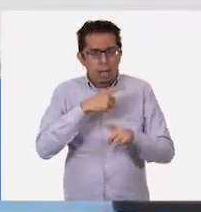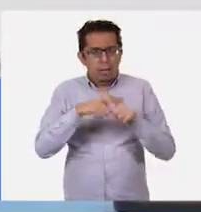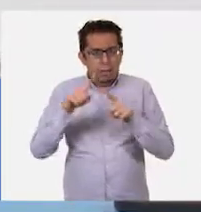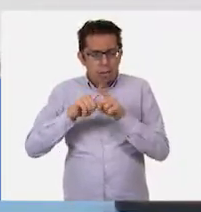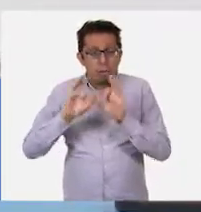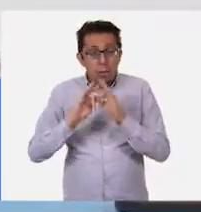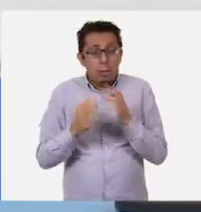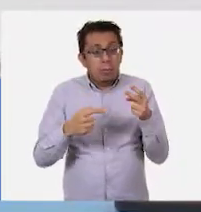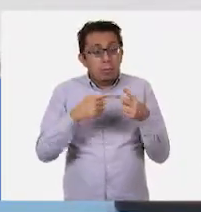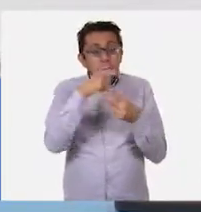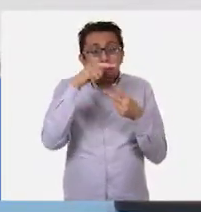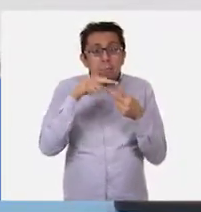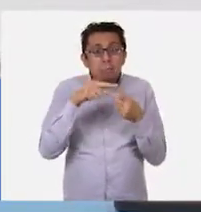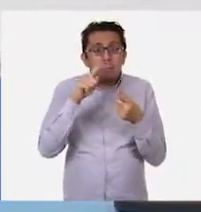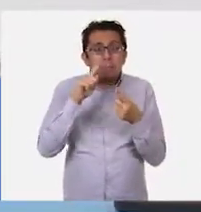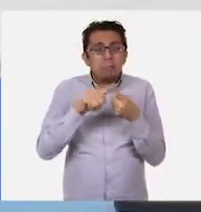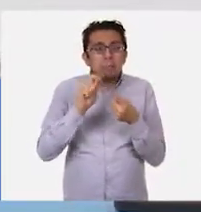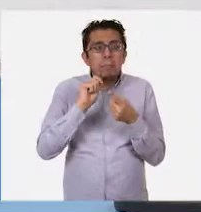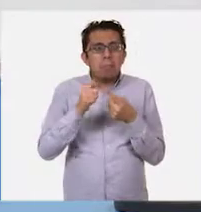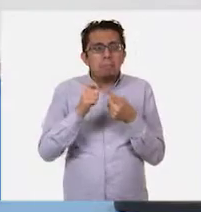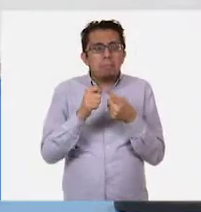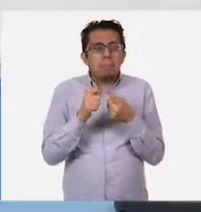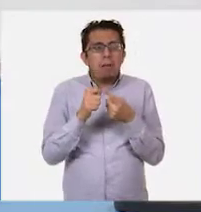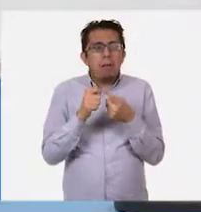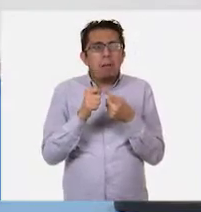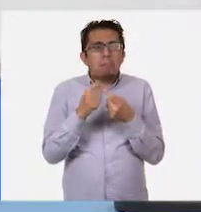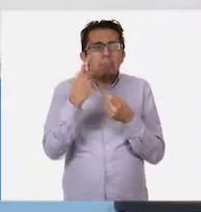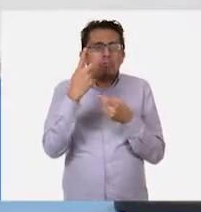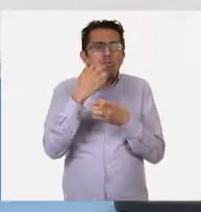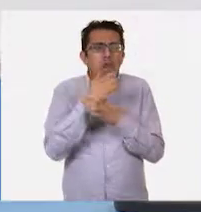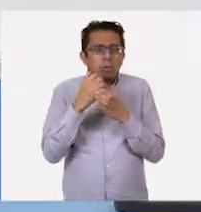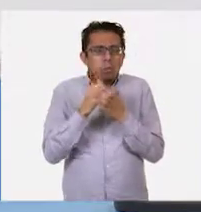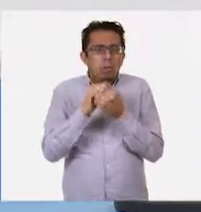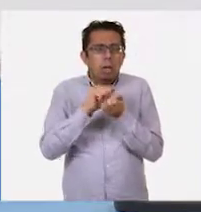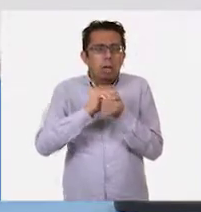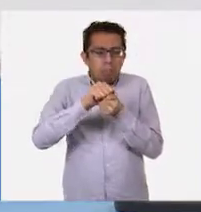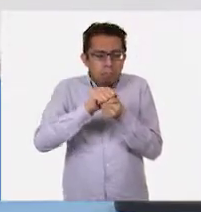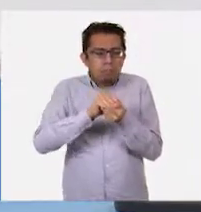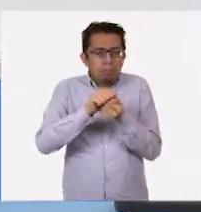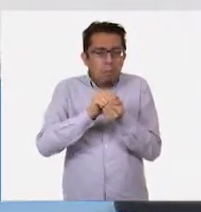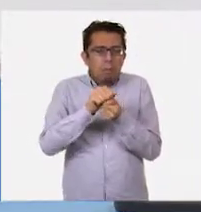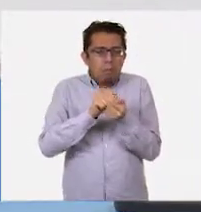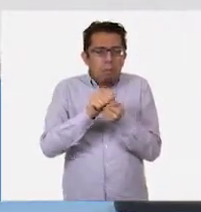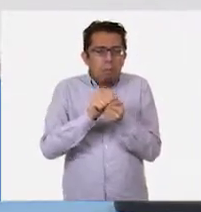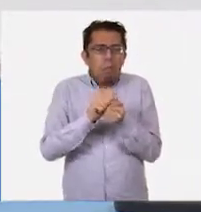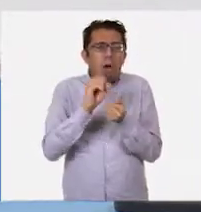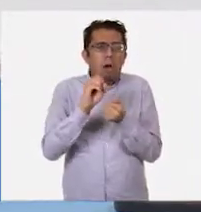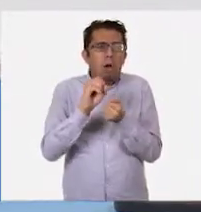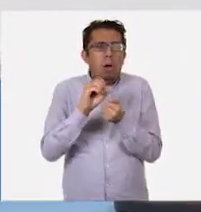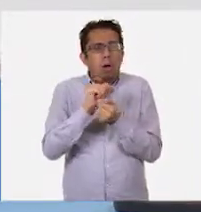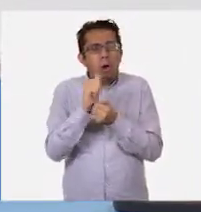Dos de ellas son la de frotación y la de contacto. La de